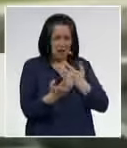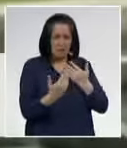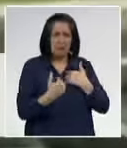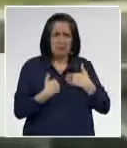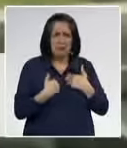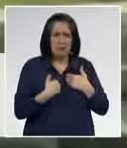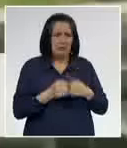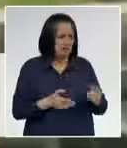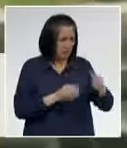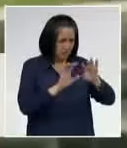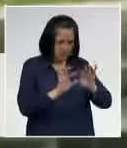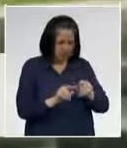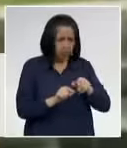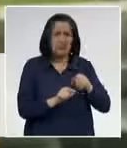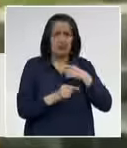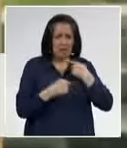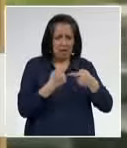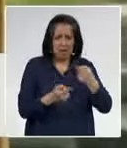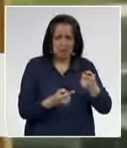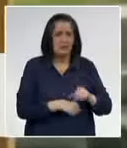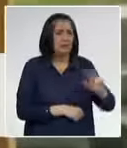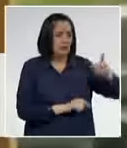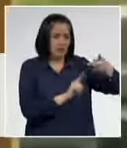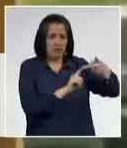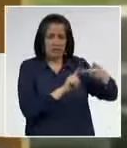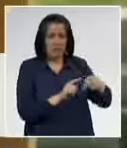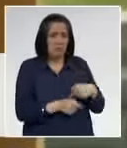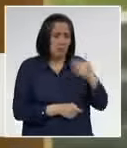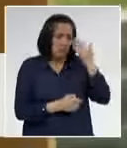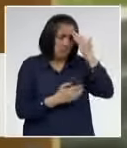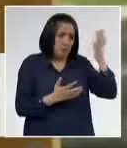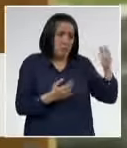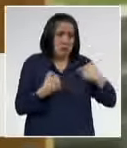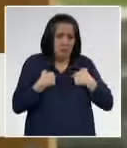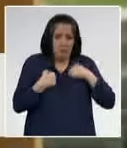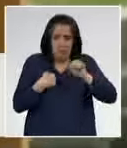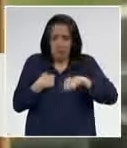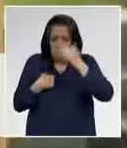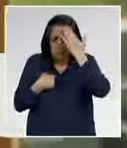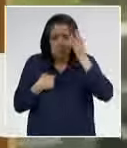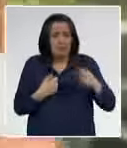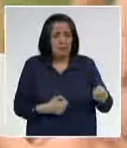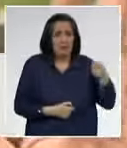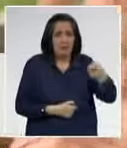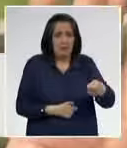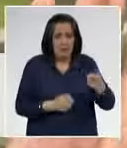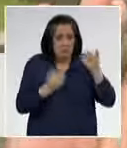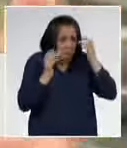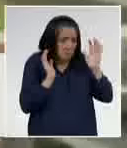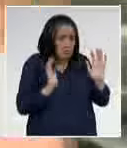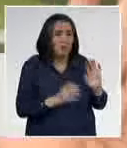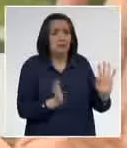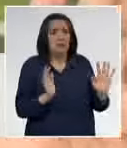Está en las declaraciones, uno. Y en segundo lugar, que él no sabe si yo supe que él había hecho ese aporte. De manera que